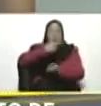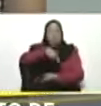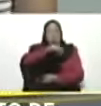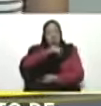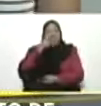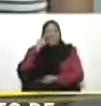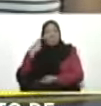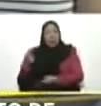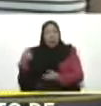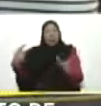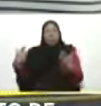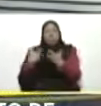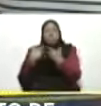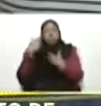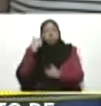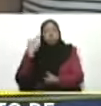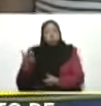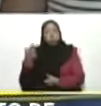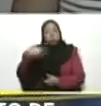Nicaragua.